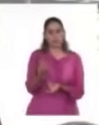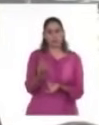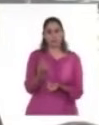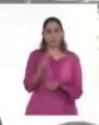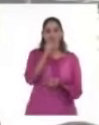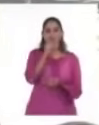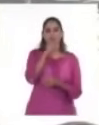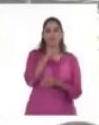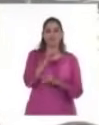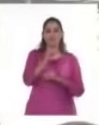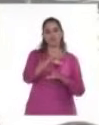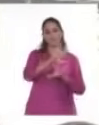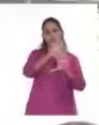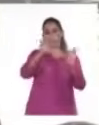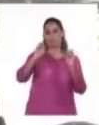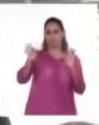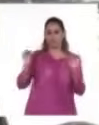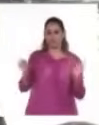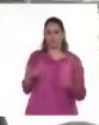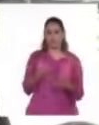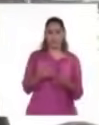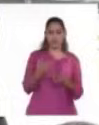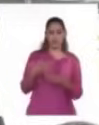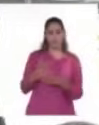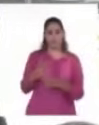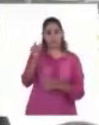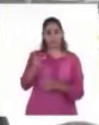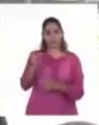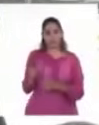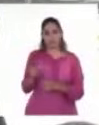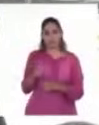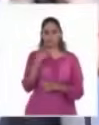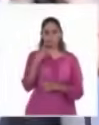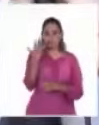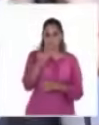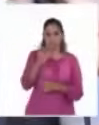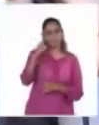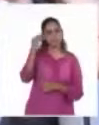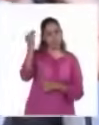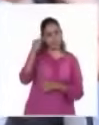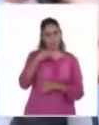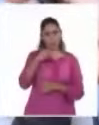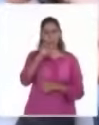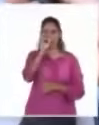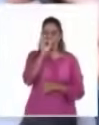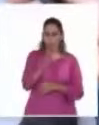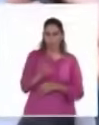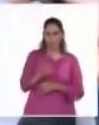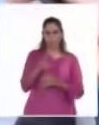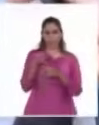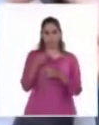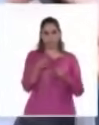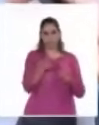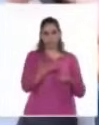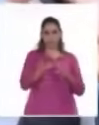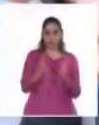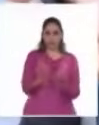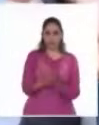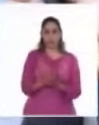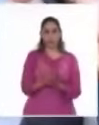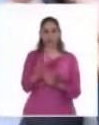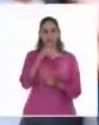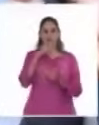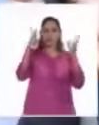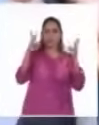son Realmente los que los que están detrás de toda esta maquinaria de odio esto es el resultado de una política hostil de una